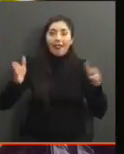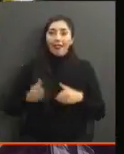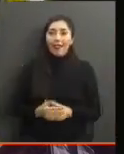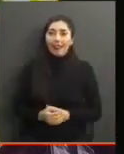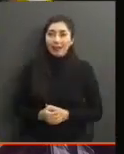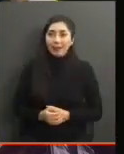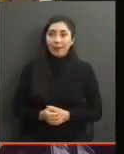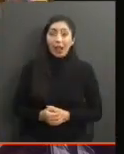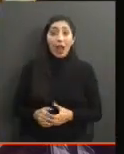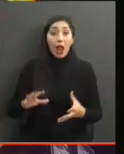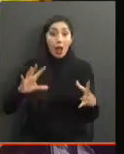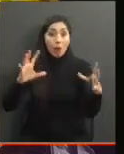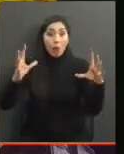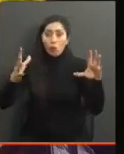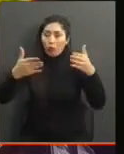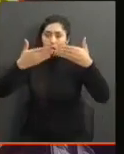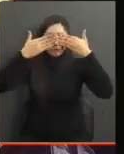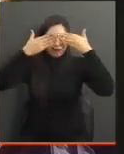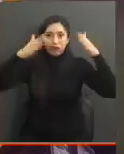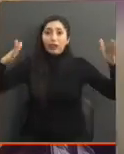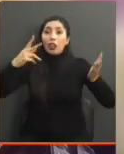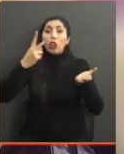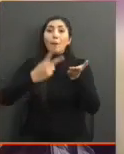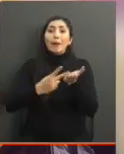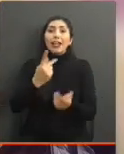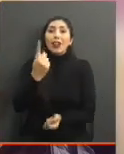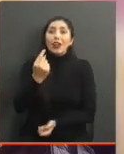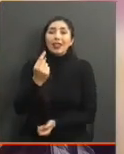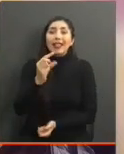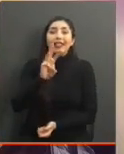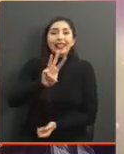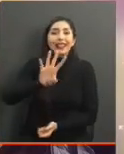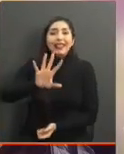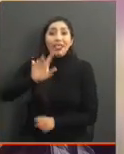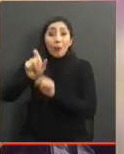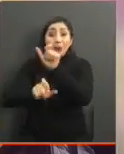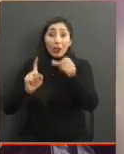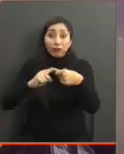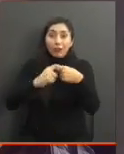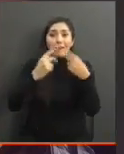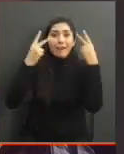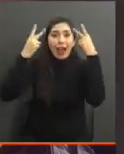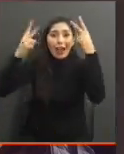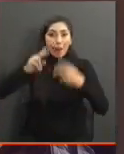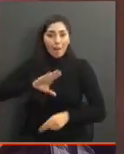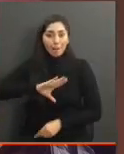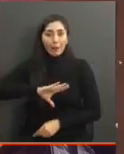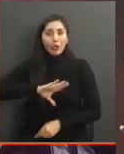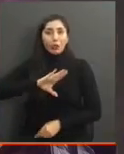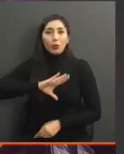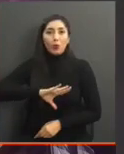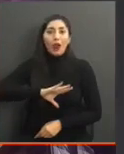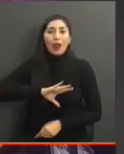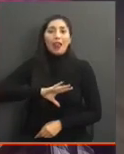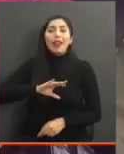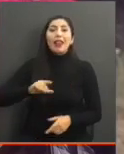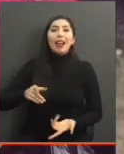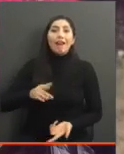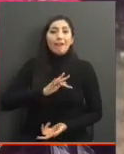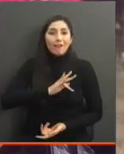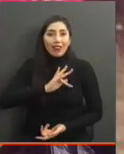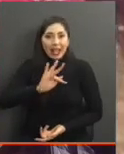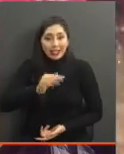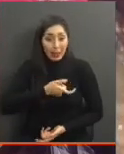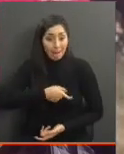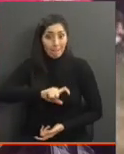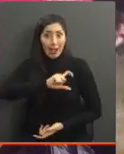el mundo se abrió. En 2011, 35 integrantes viajaron a Portugal, España y Francia a mostrar su talento. Comenzaba